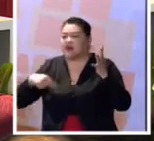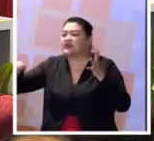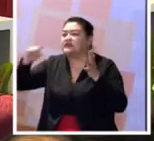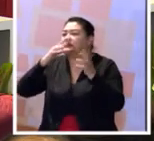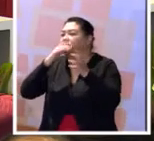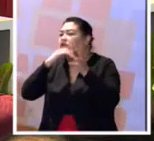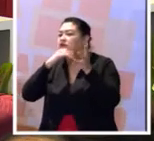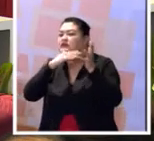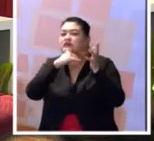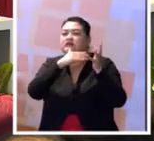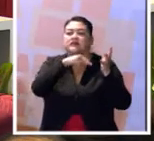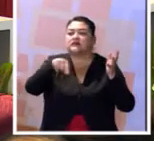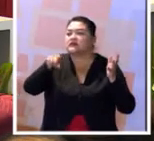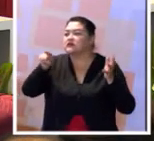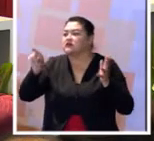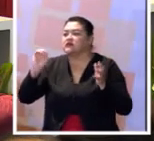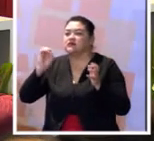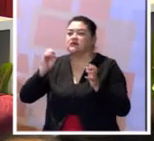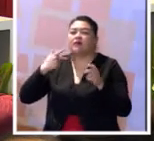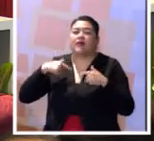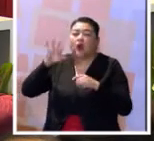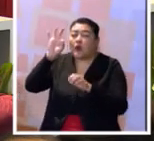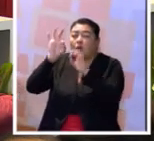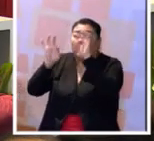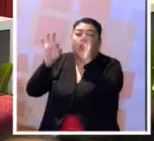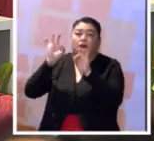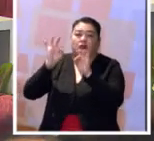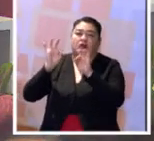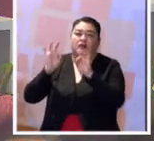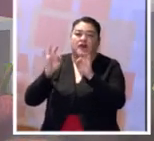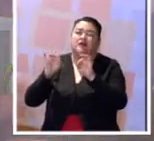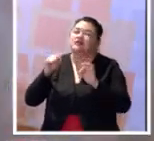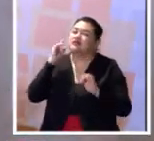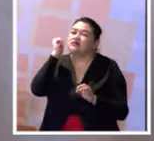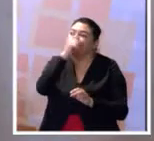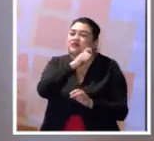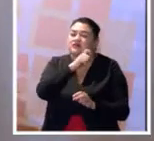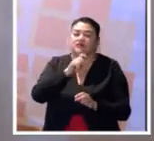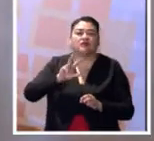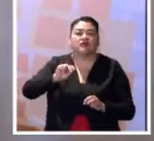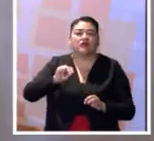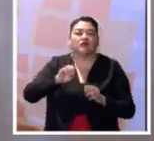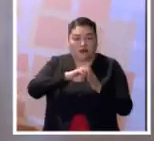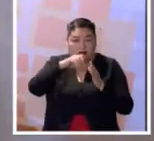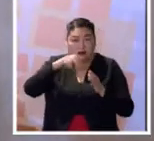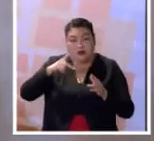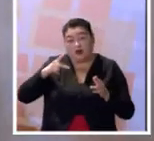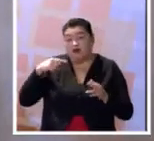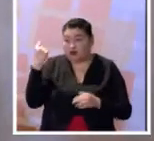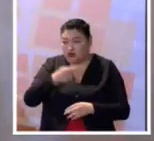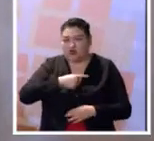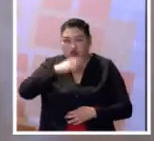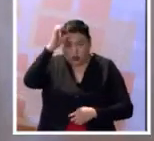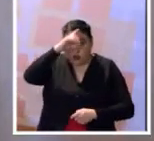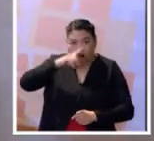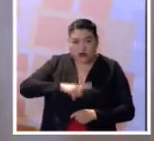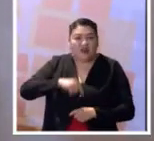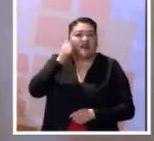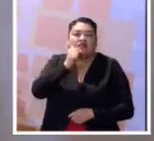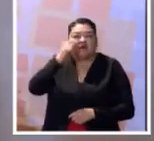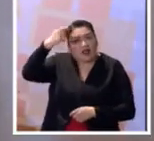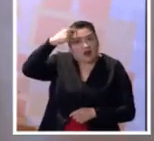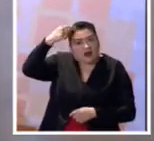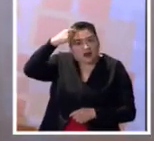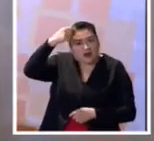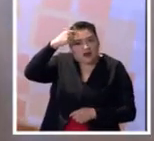decía Alejandra, vivimos en una cultura que está llena de estereotipos. Entonces lo que me parece que es fundamental es